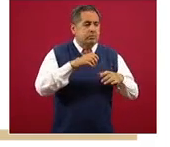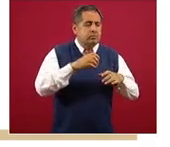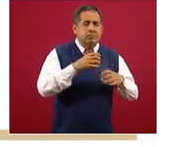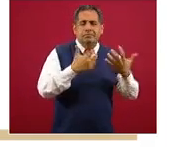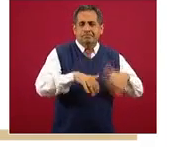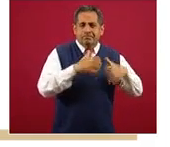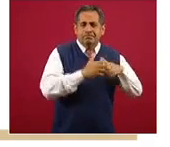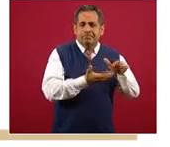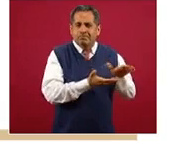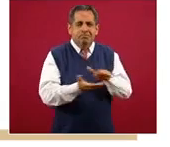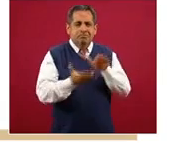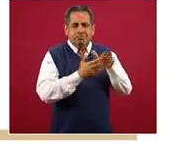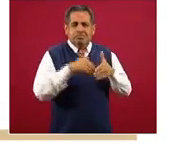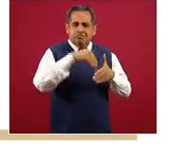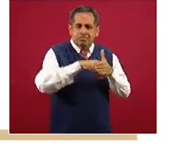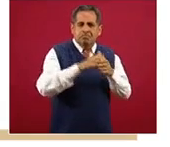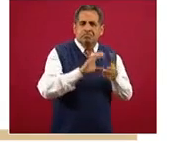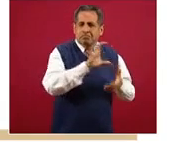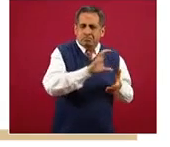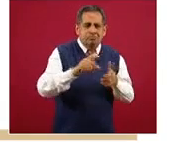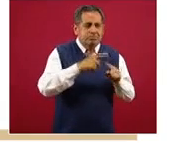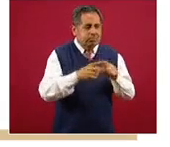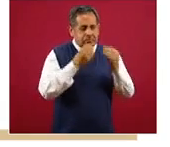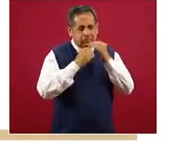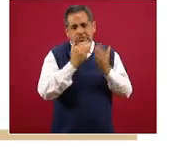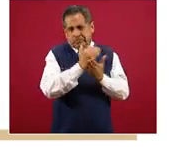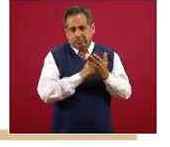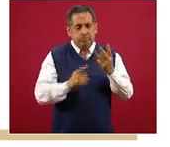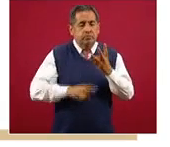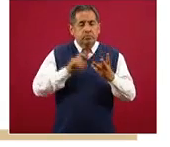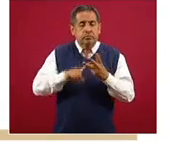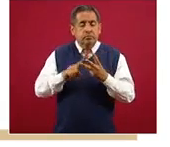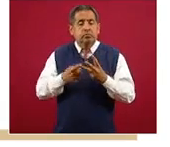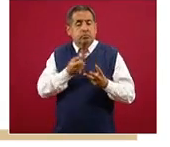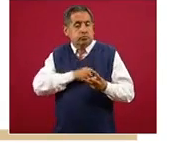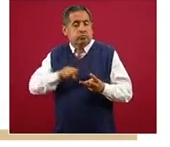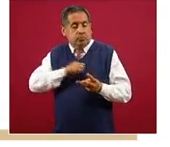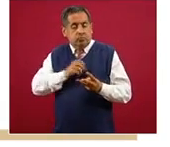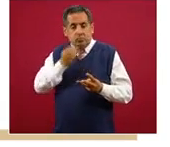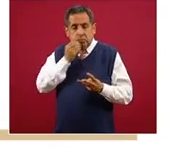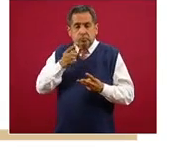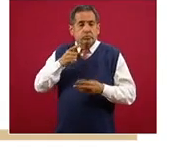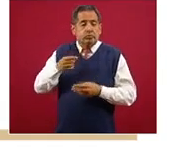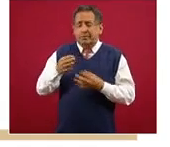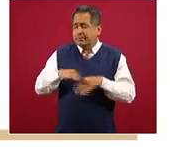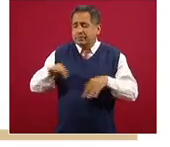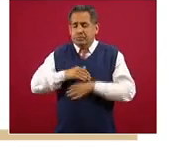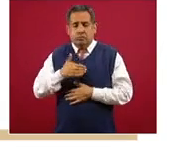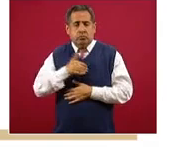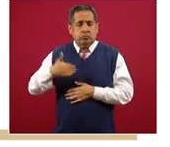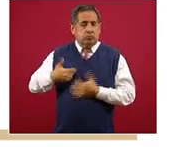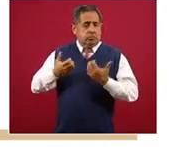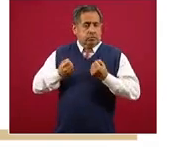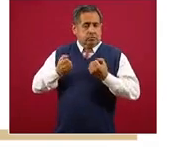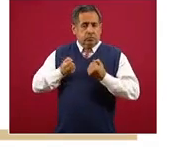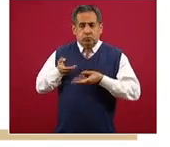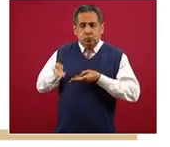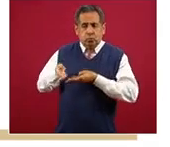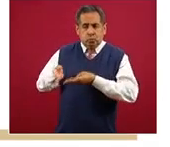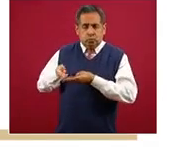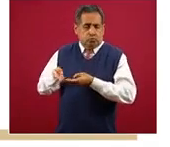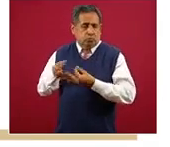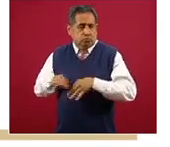el componente de alimentación para la salud, el componente de la lactancia materna y alimentación